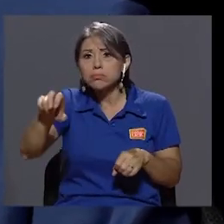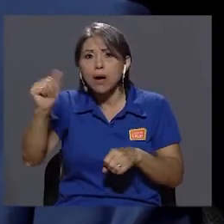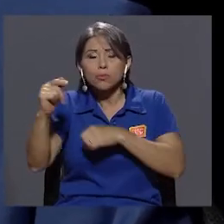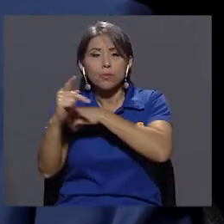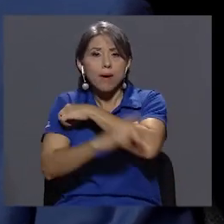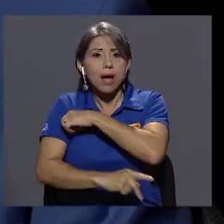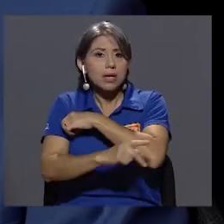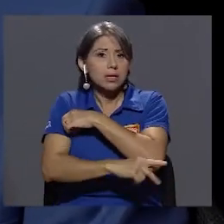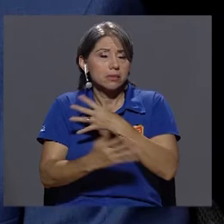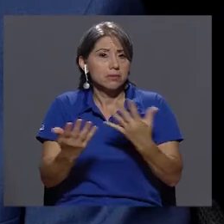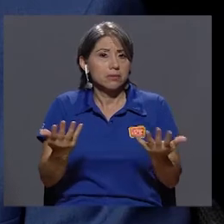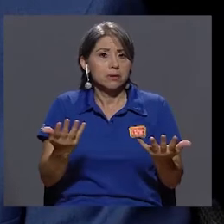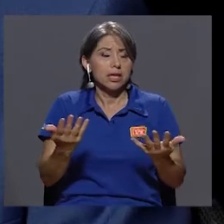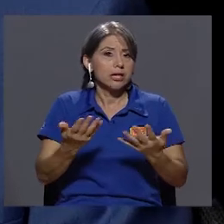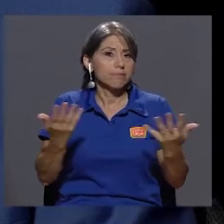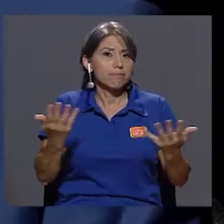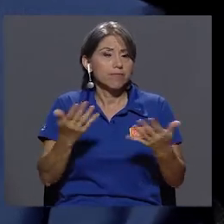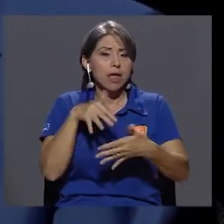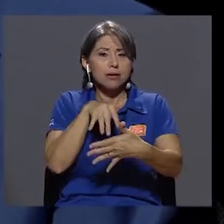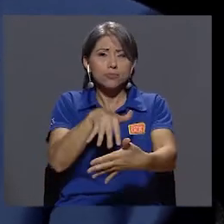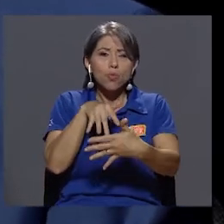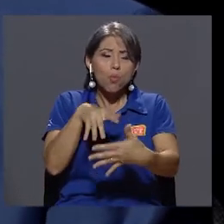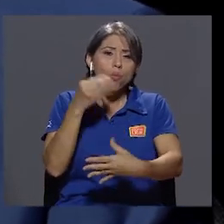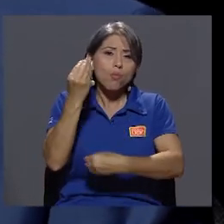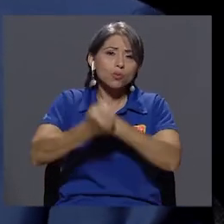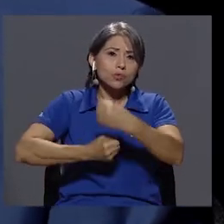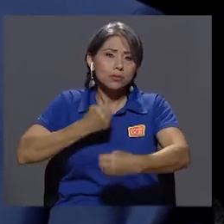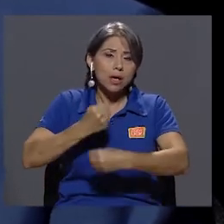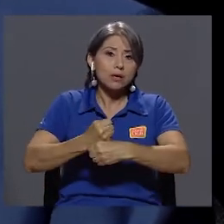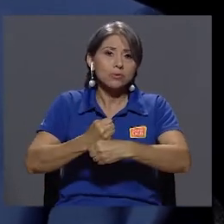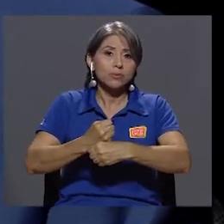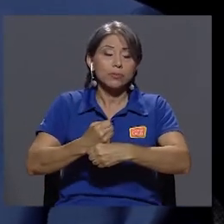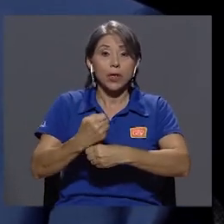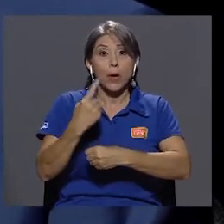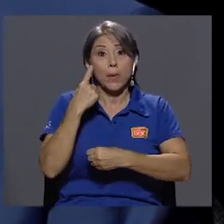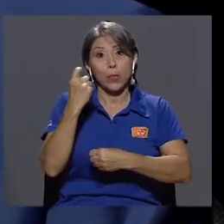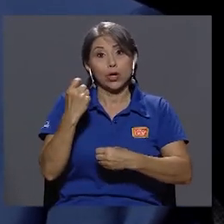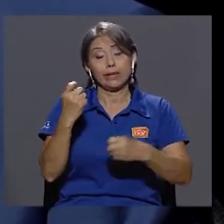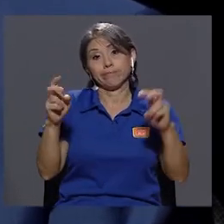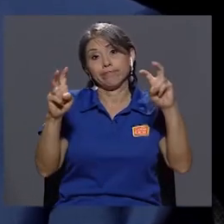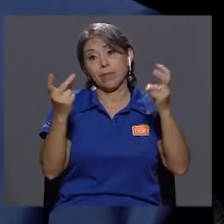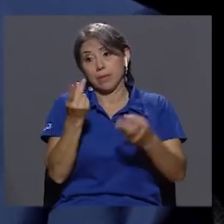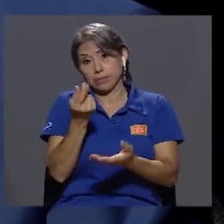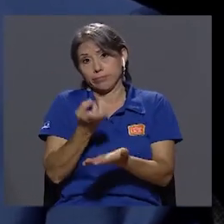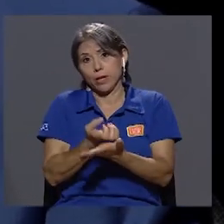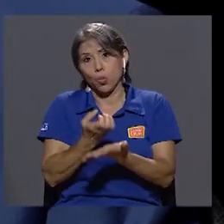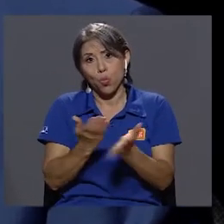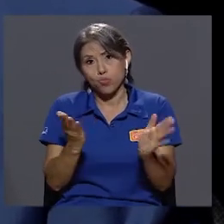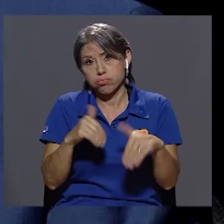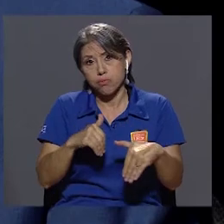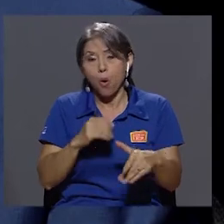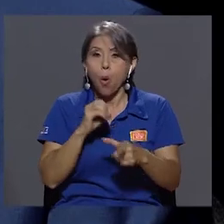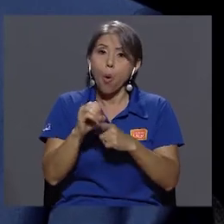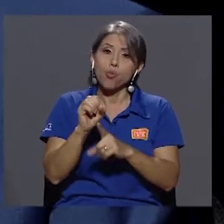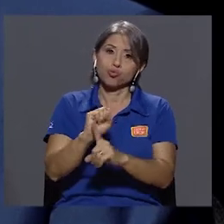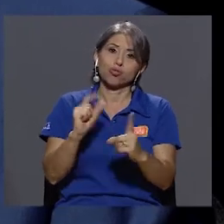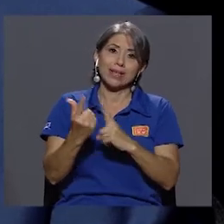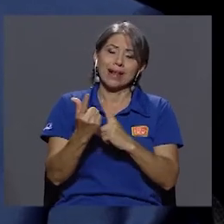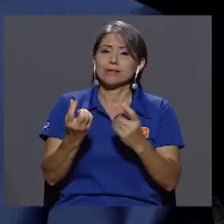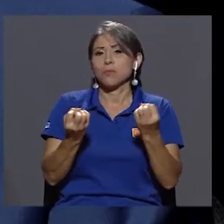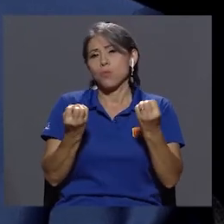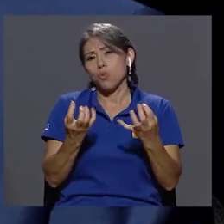país digamos estudiar por muchos años porque tiene temas económicos temas sociales tiene muchos temas